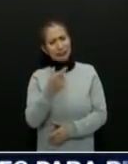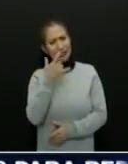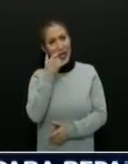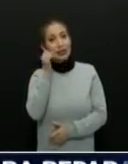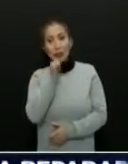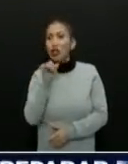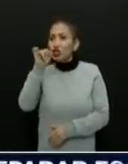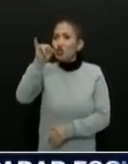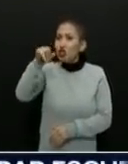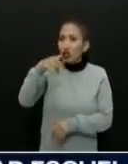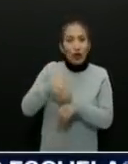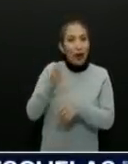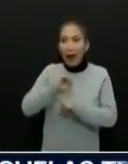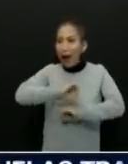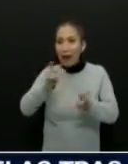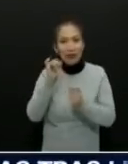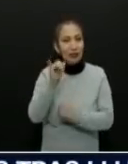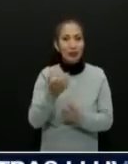Siempre dicen sí.